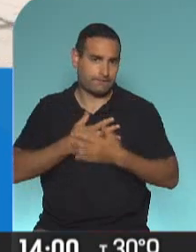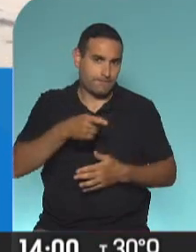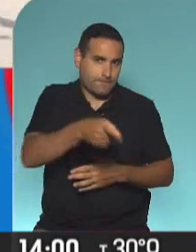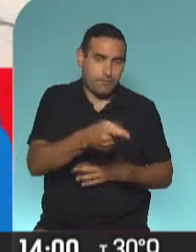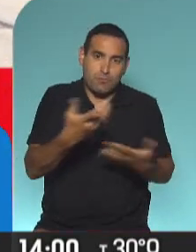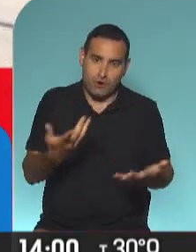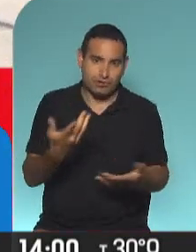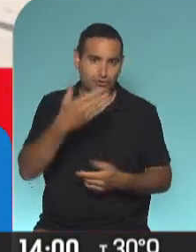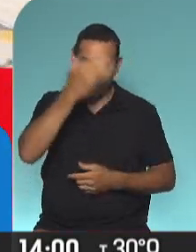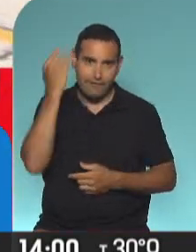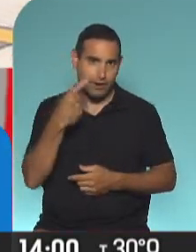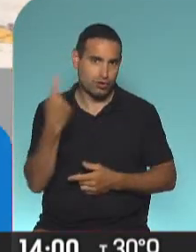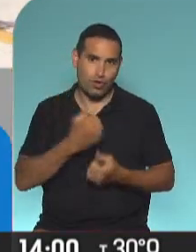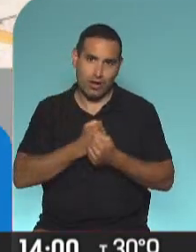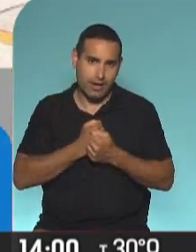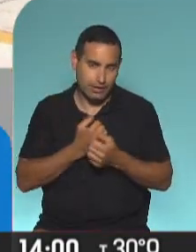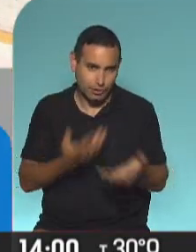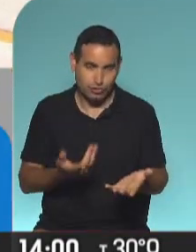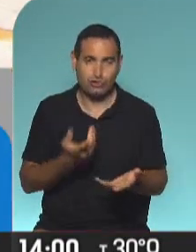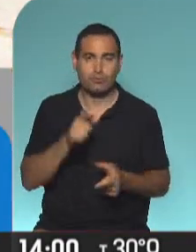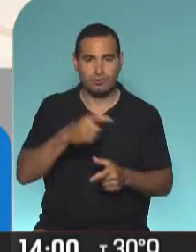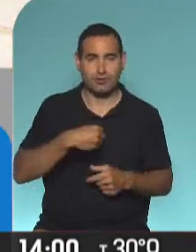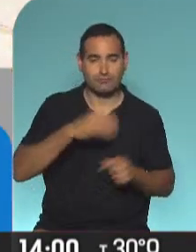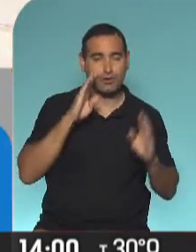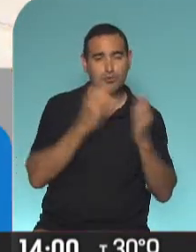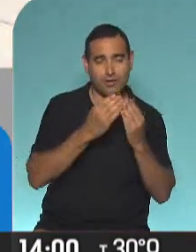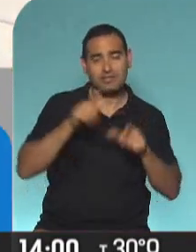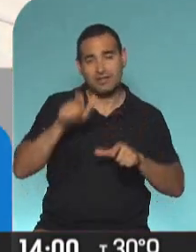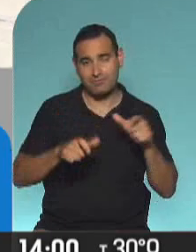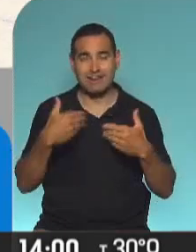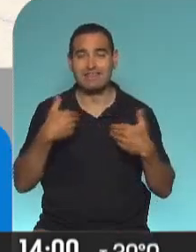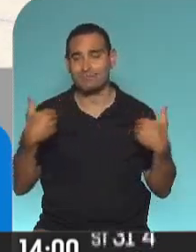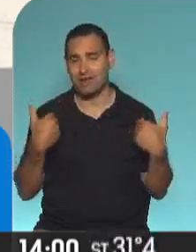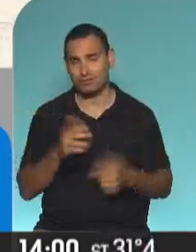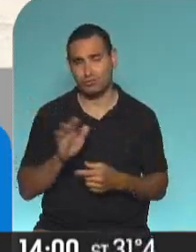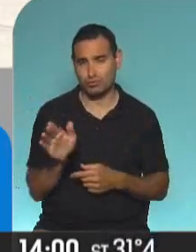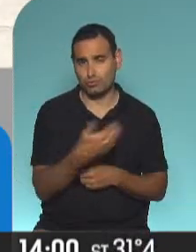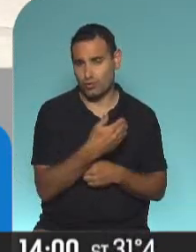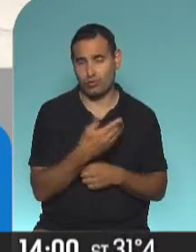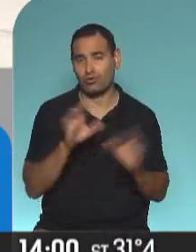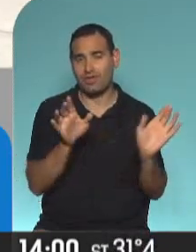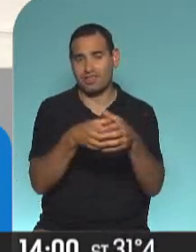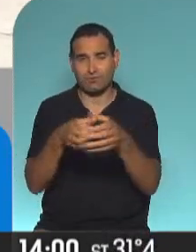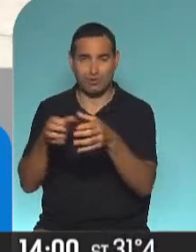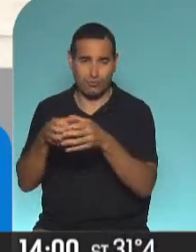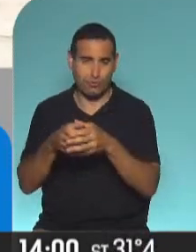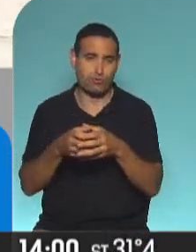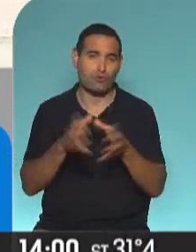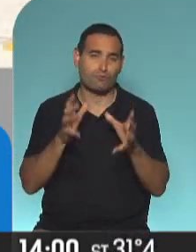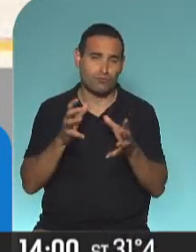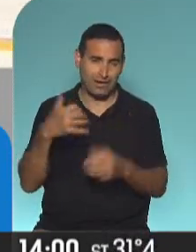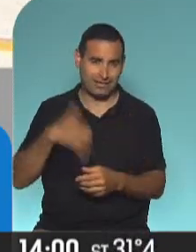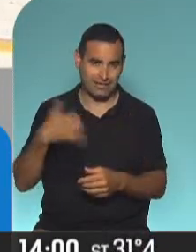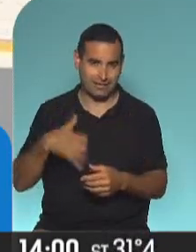tipo tan querido, no solo por hinchas de Estudiantes, sino también por Gimnasia y por todos los equipos del fútbol